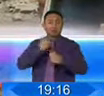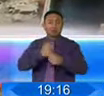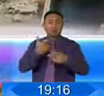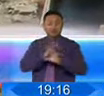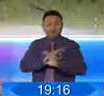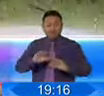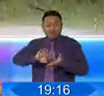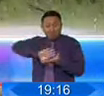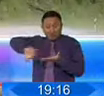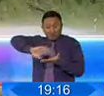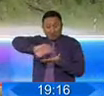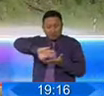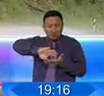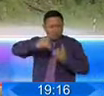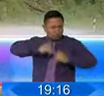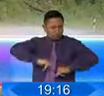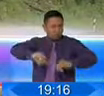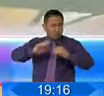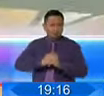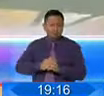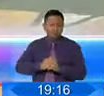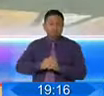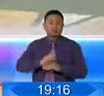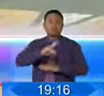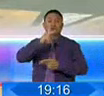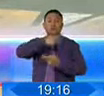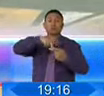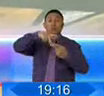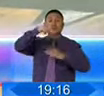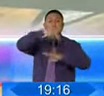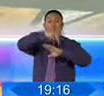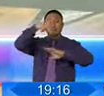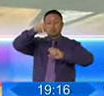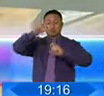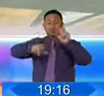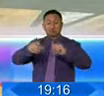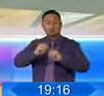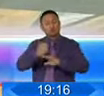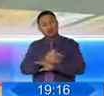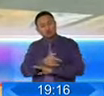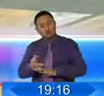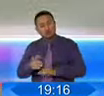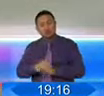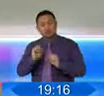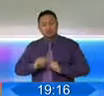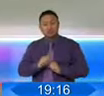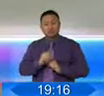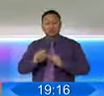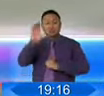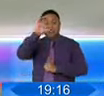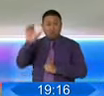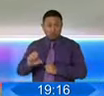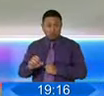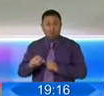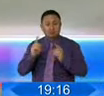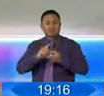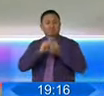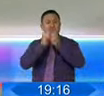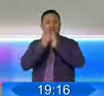de material no cesan. El gobierno de Pichincha sugiere a los usuarios que se deseen trasladar hacia la costa